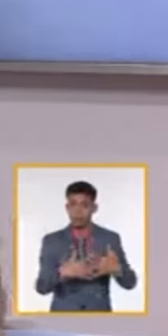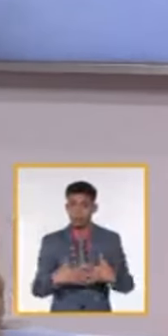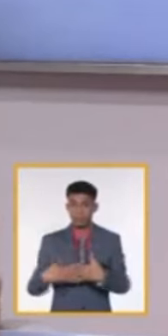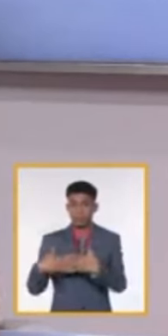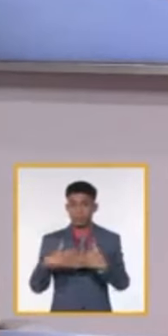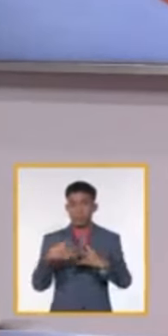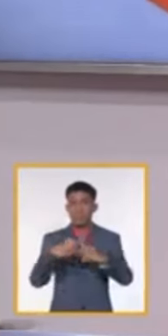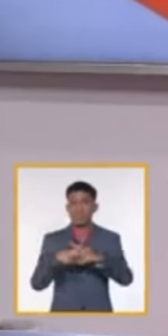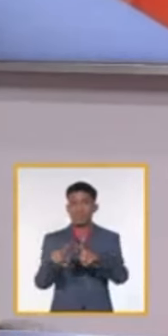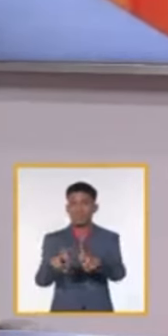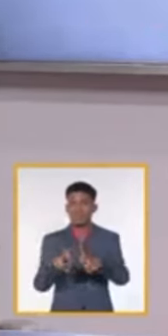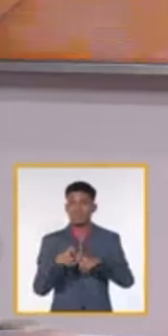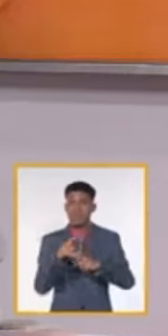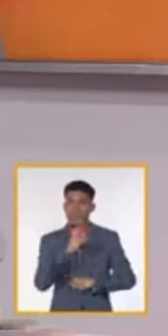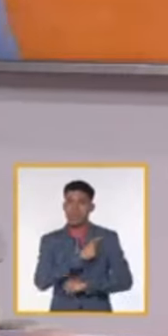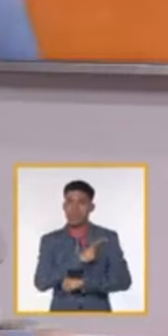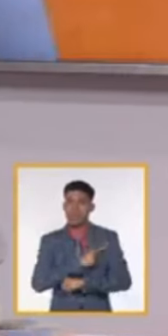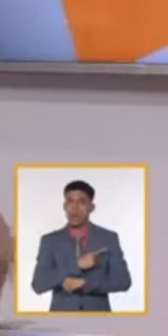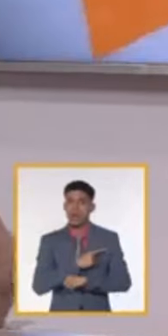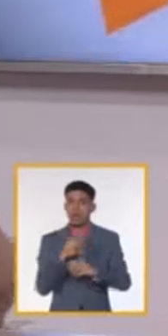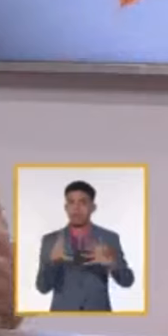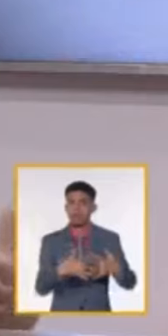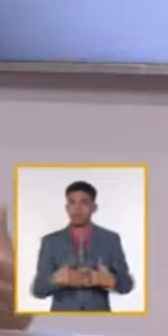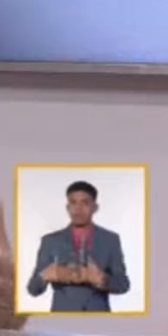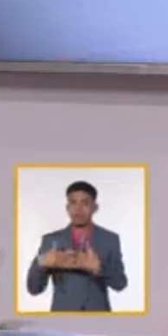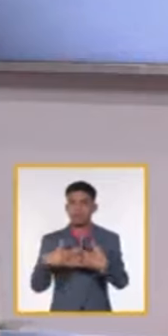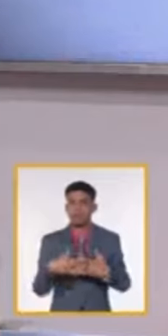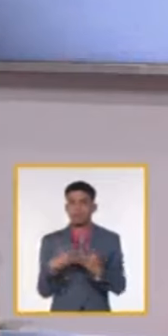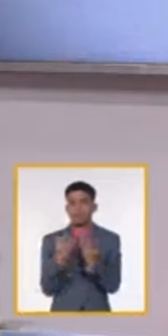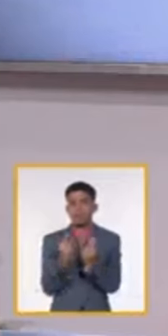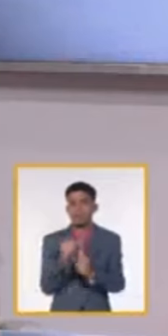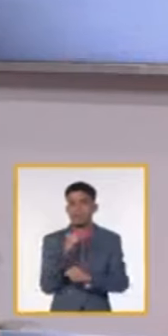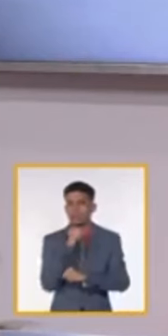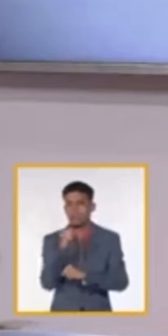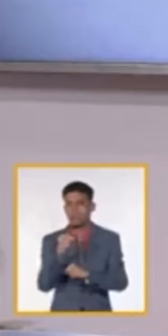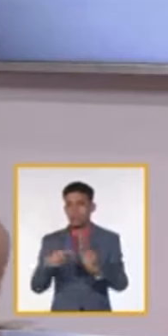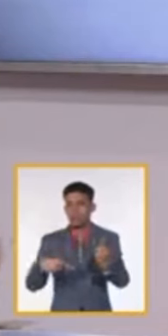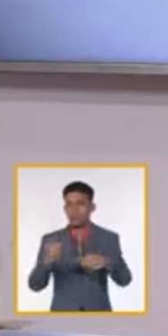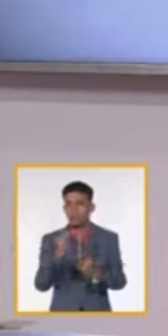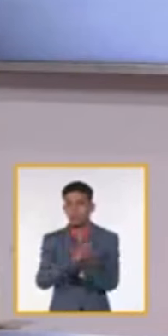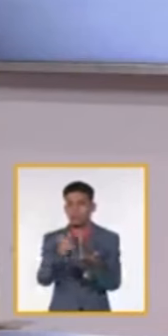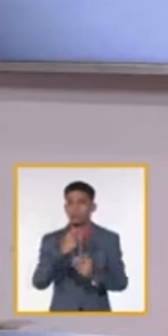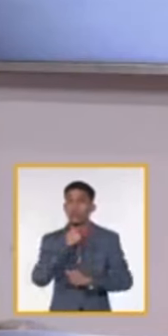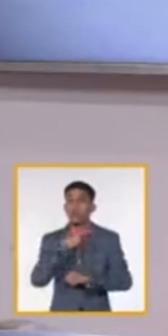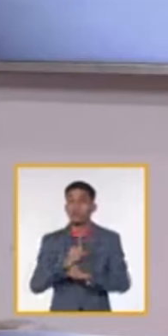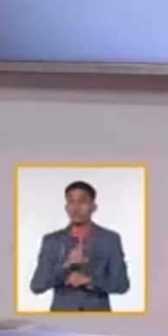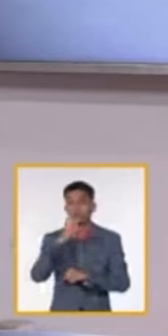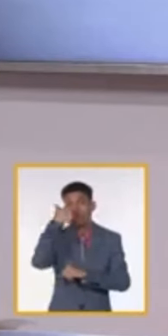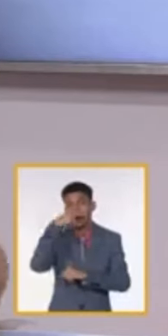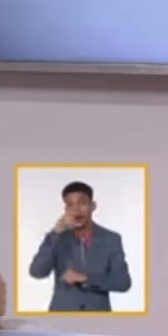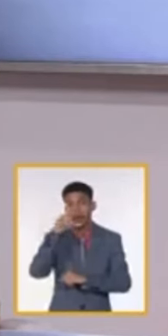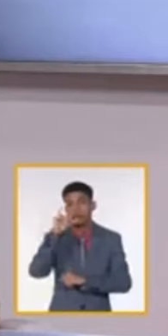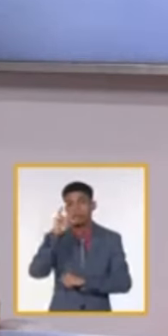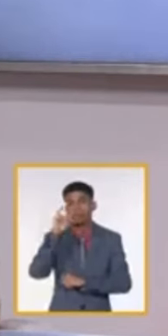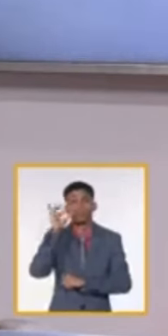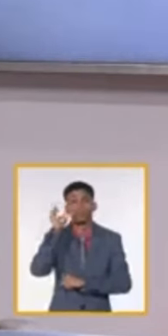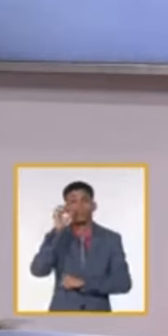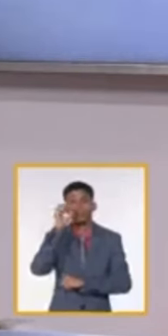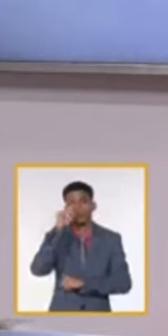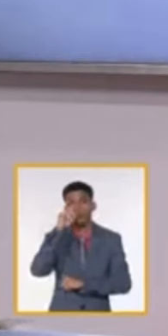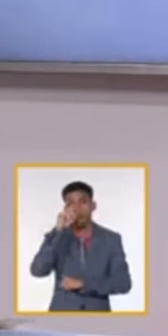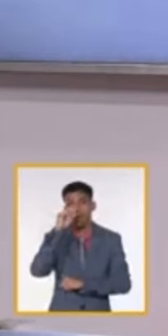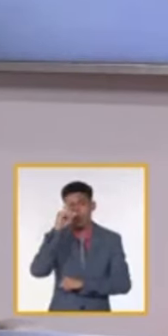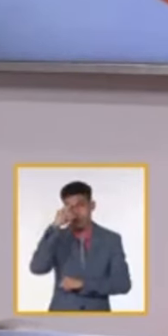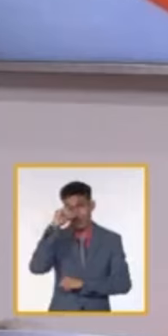el movimiento estudiantil en muchas ocasiones. El Estado de California, por ejemplo, ha aprobado legislaciones que dicen que los